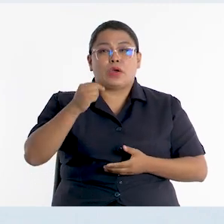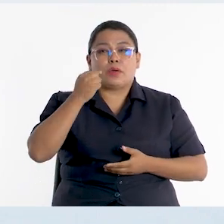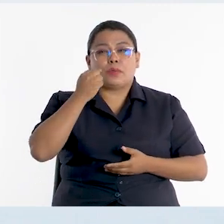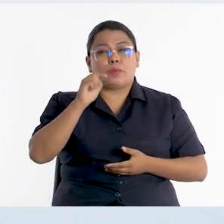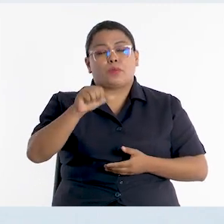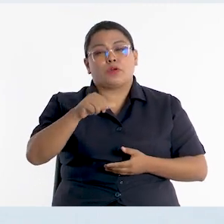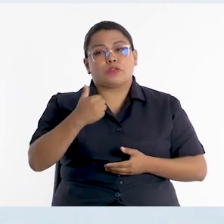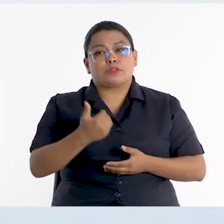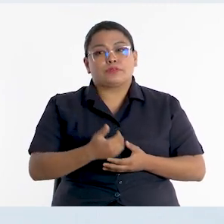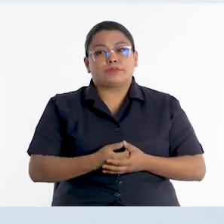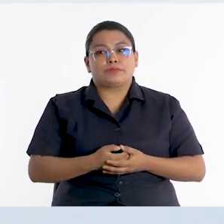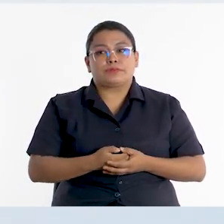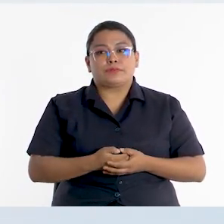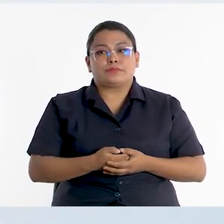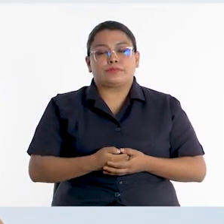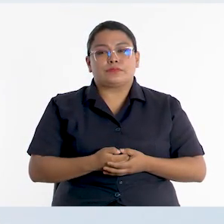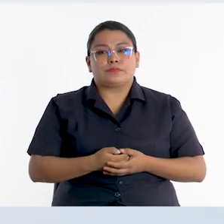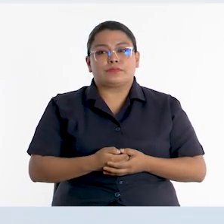Ahora veamos el otro caso.